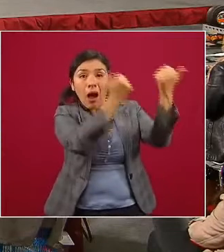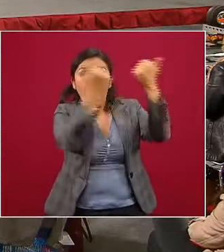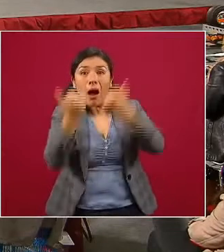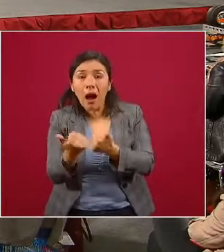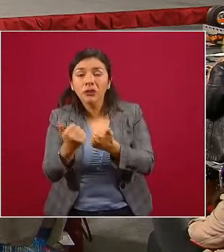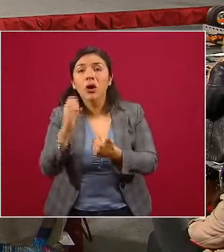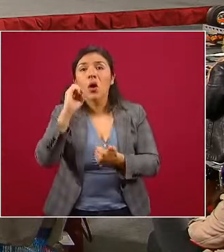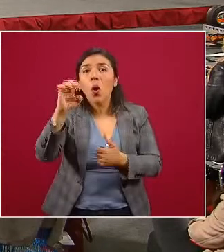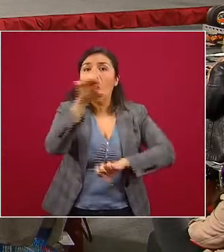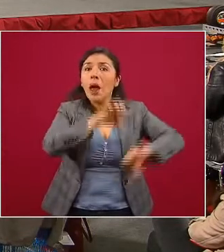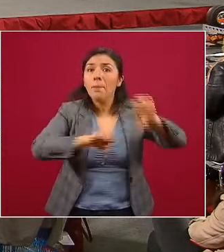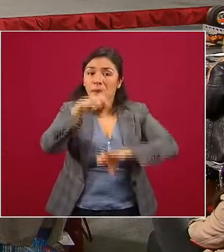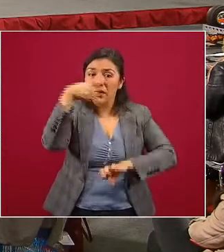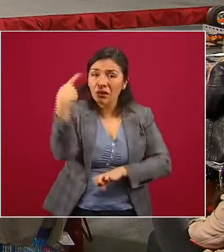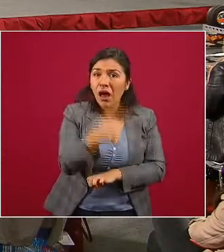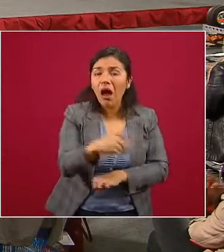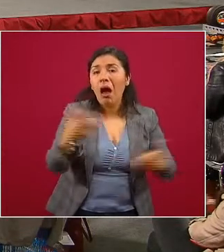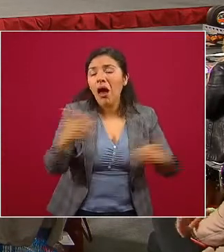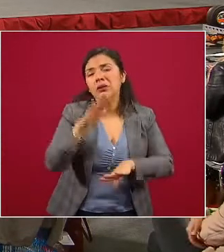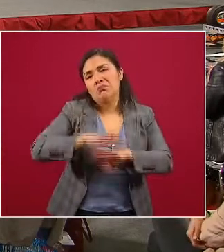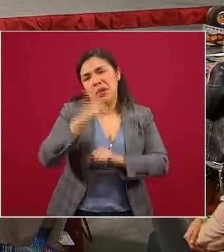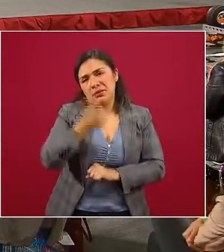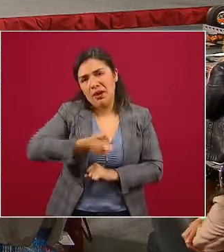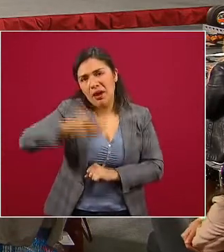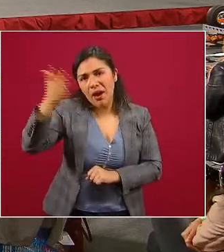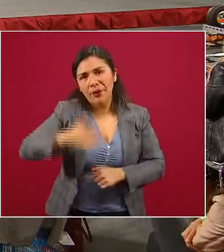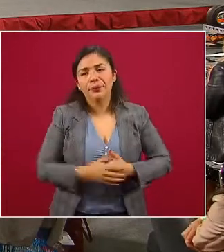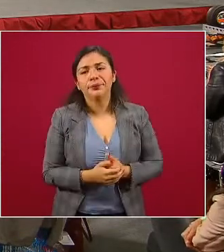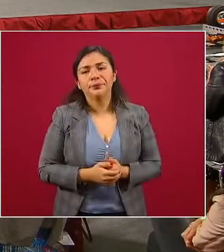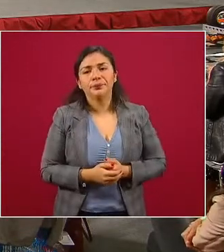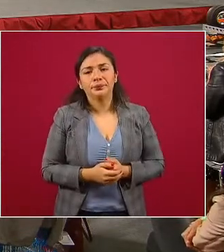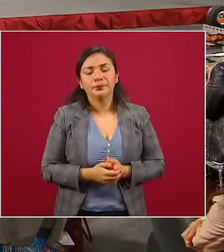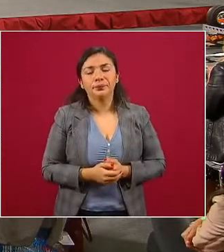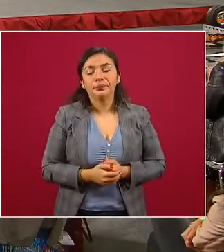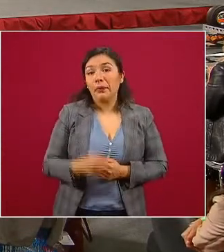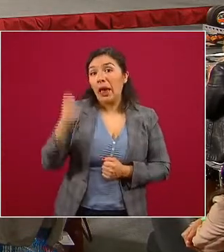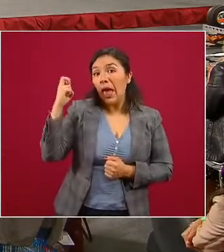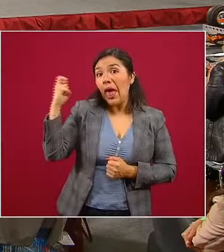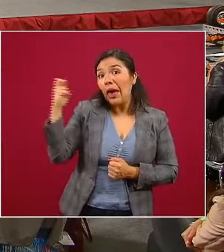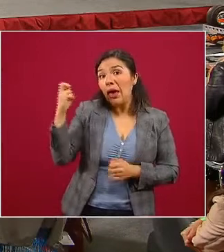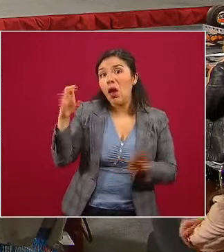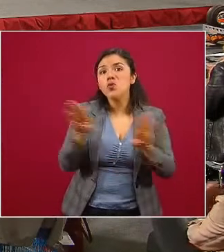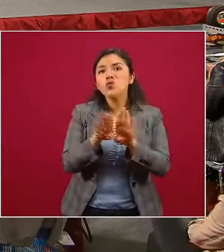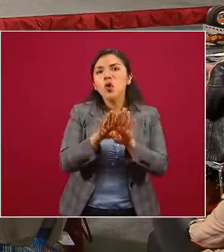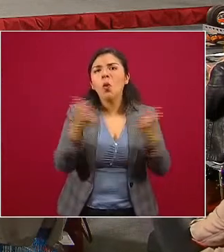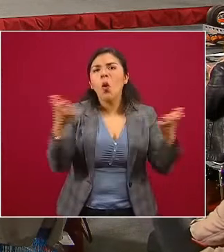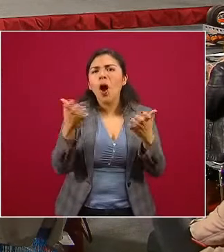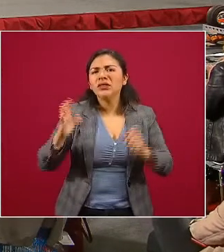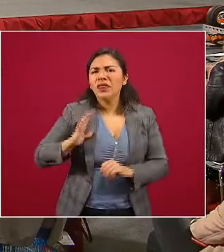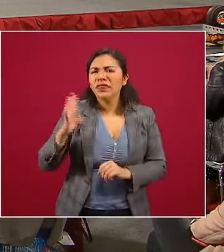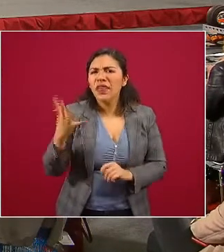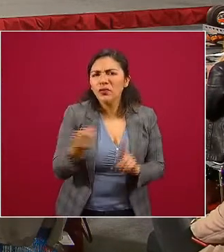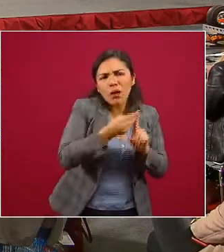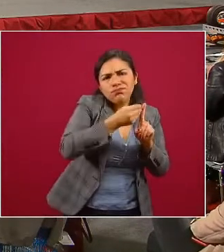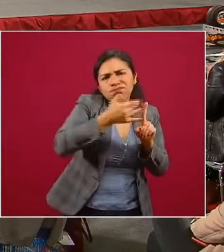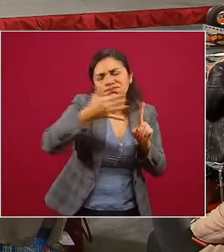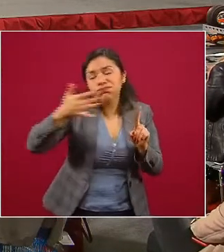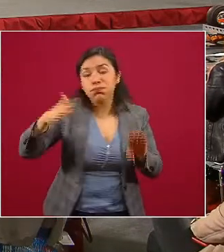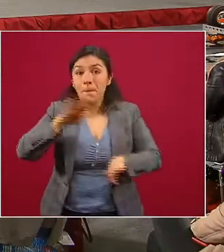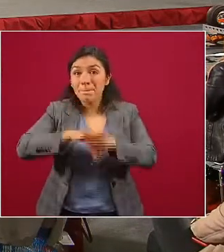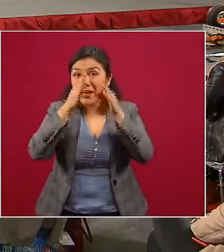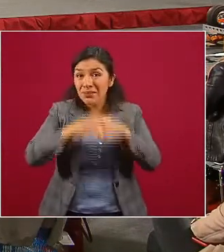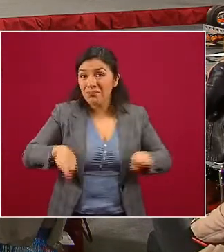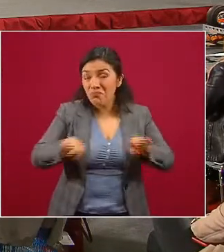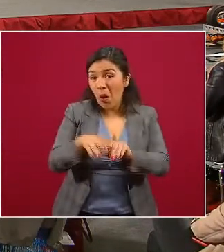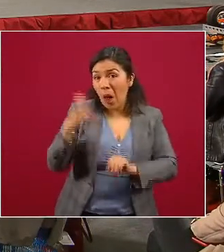en alguna de las empresas nacionales. La que sigue, por favor. Y esta es la secuencia de maduración tecnológica. Lo más sobresaliente